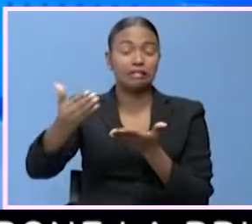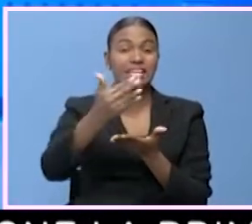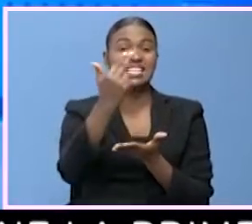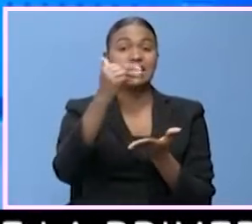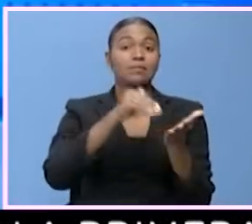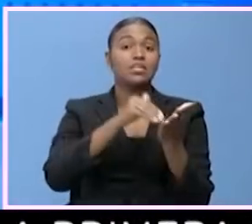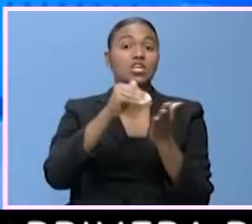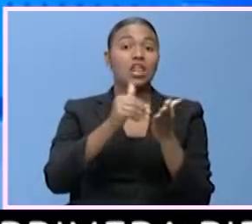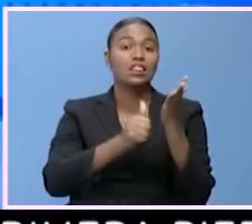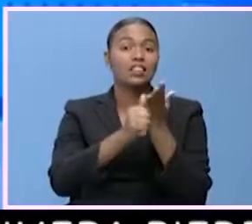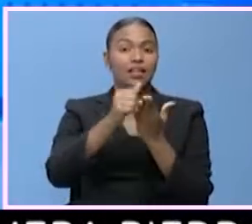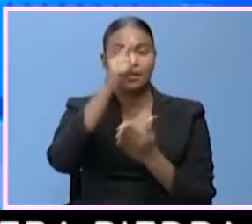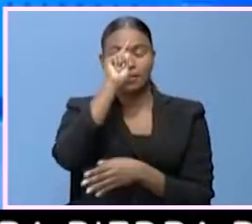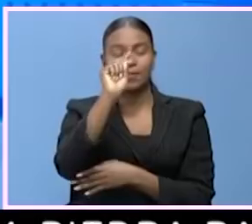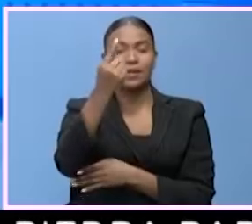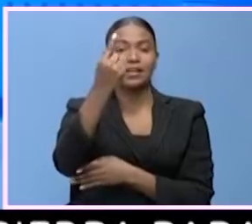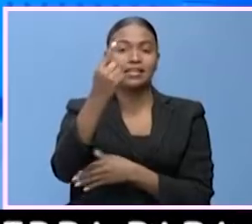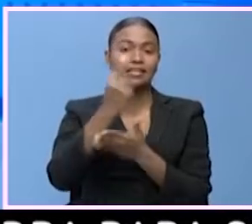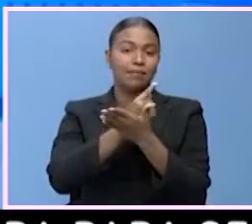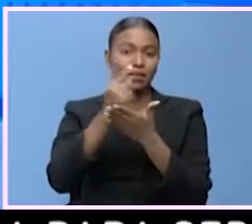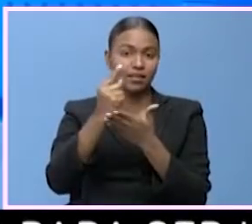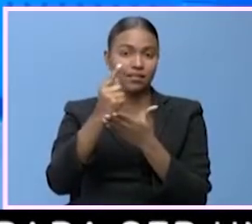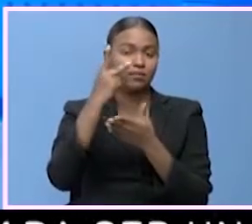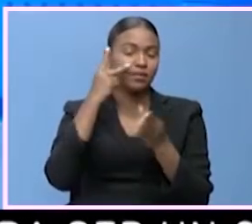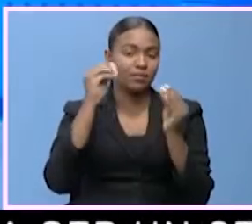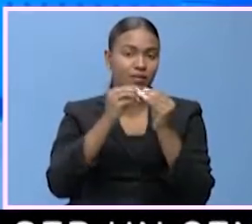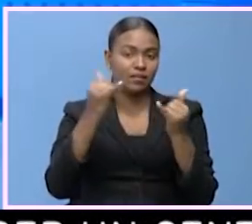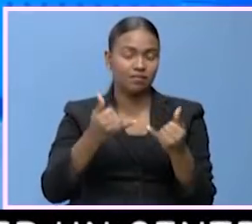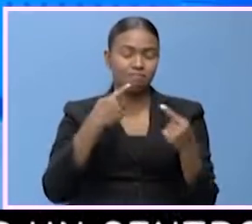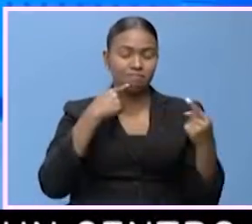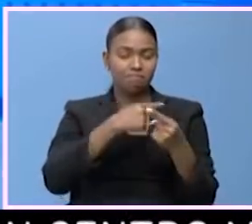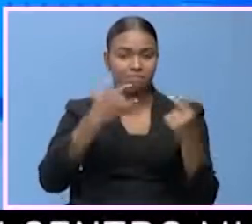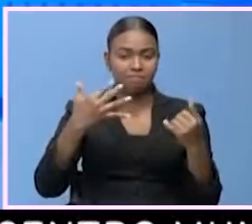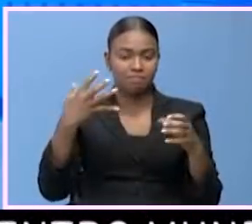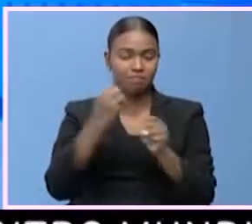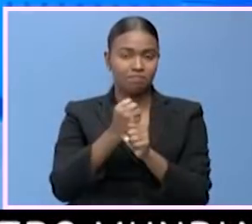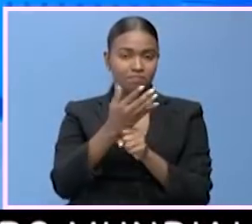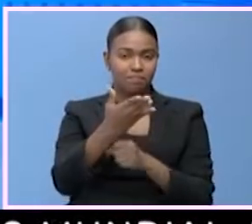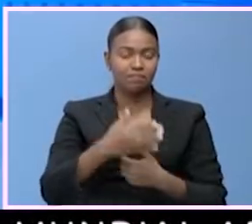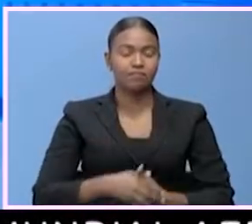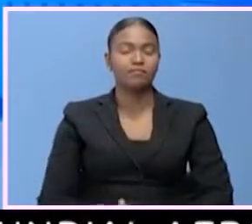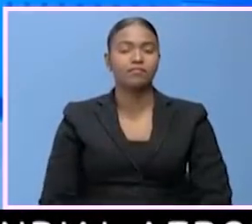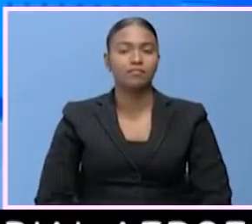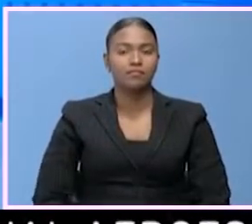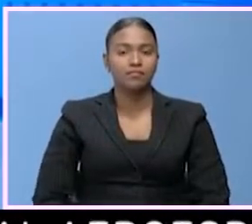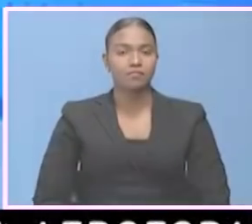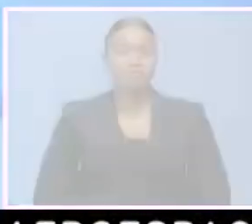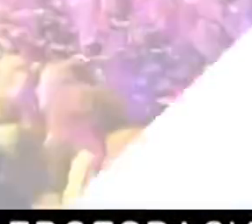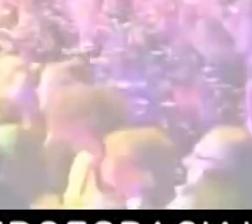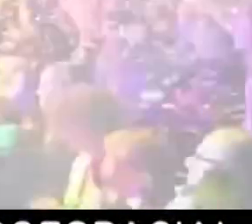millones de dólares en su primera semana. Así que veamos los detalles en el resumen con Diana Carreras.